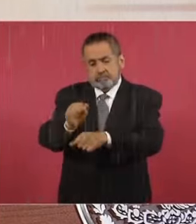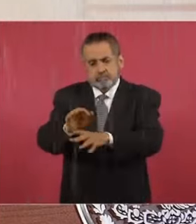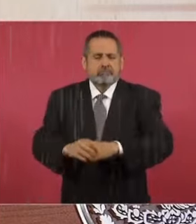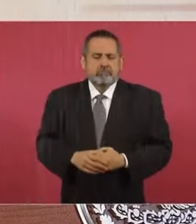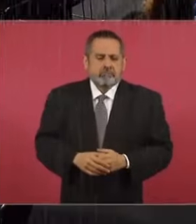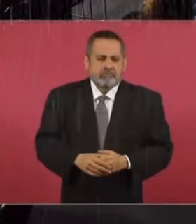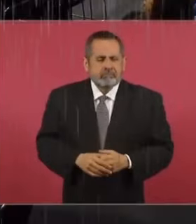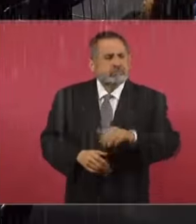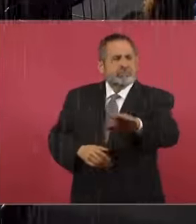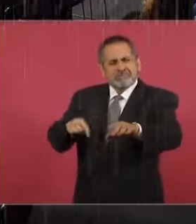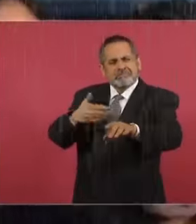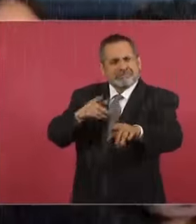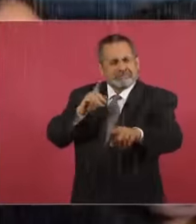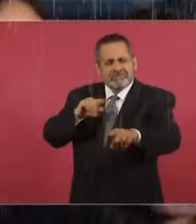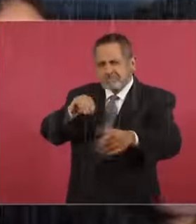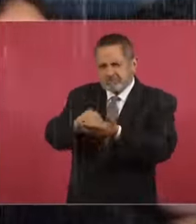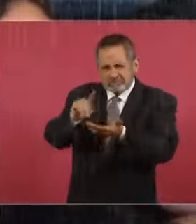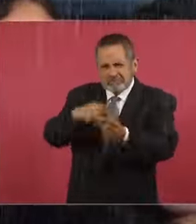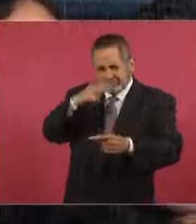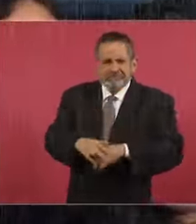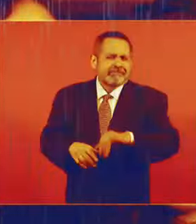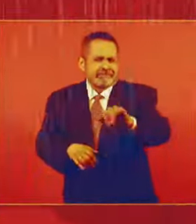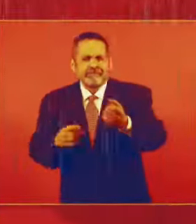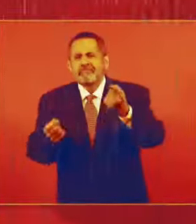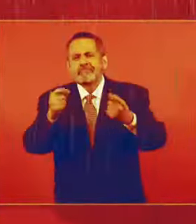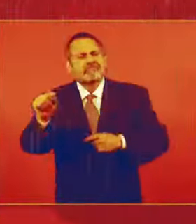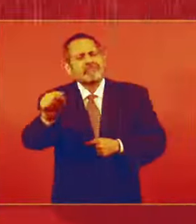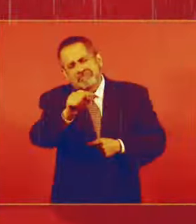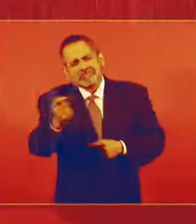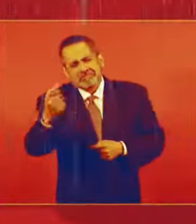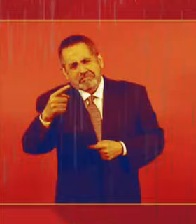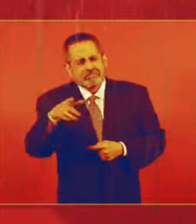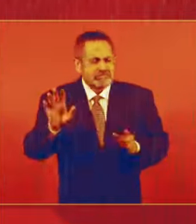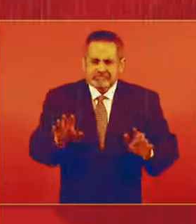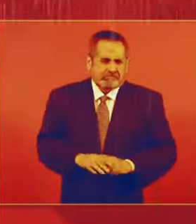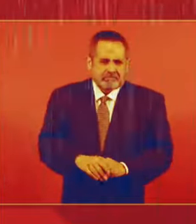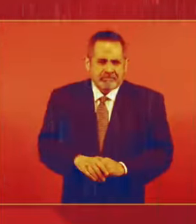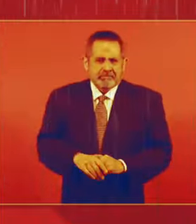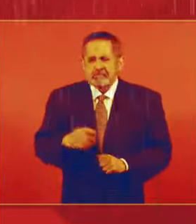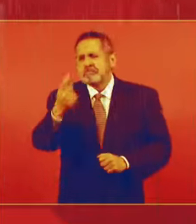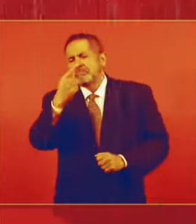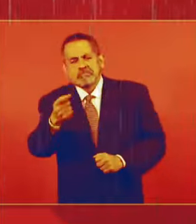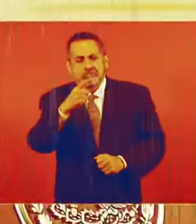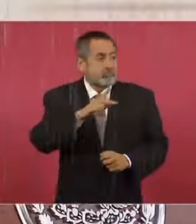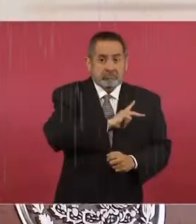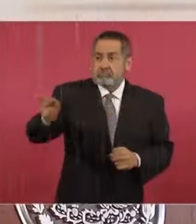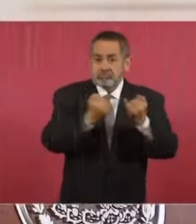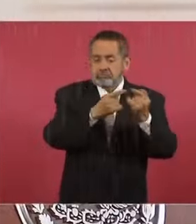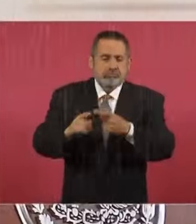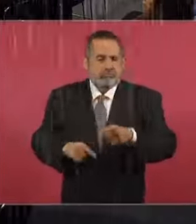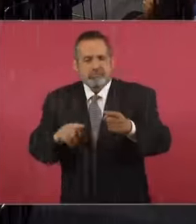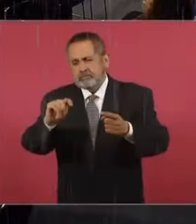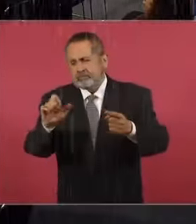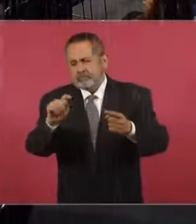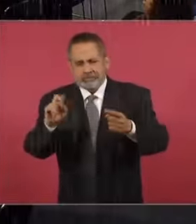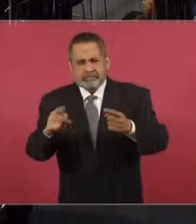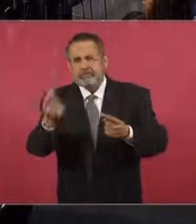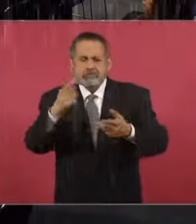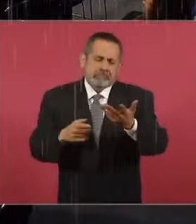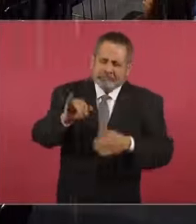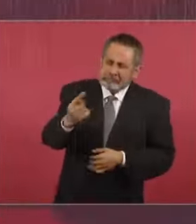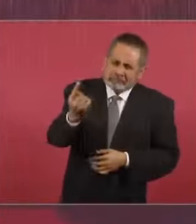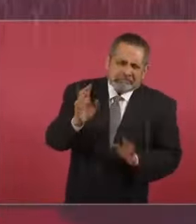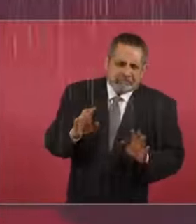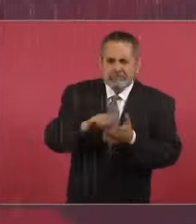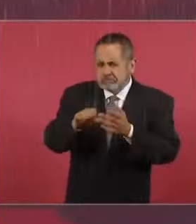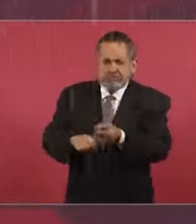pasaba antes pues está pasando en aquí en mé Sí todavía en algunos casos pero es eh la excepción no es la regla descal excepción s Sí sí ahí por